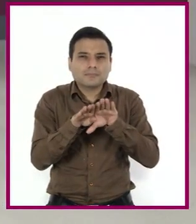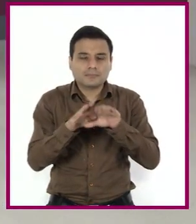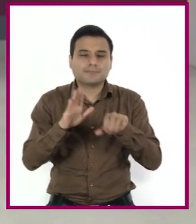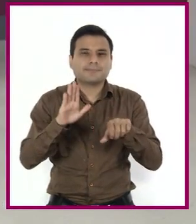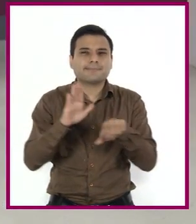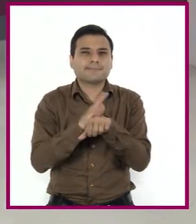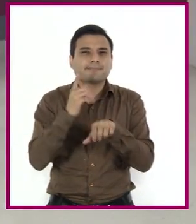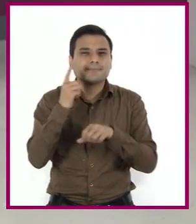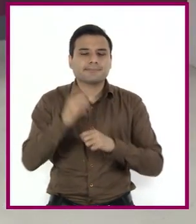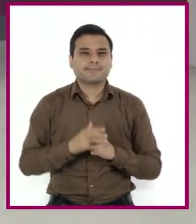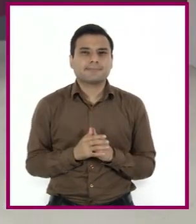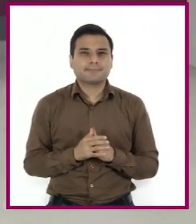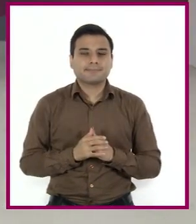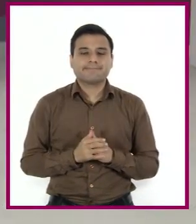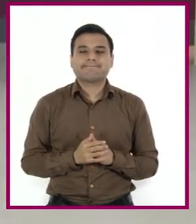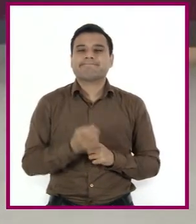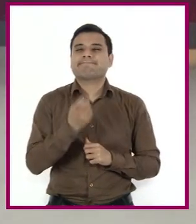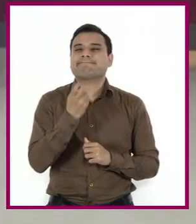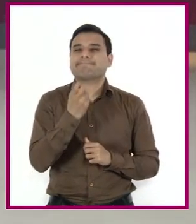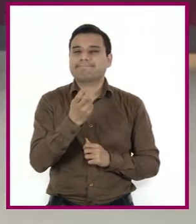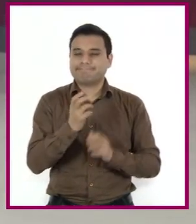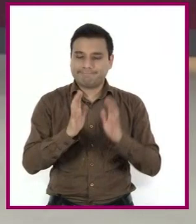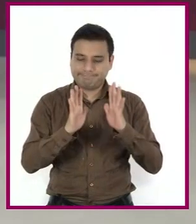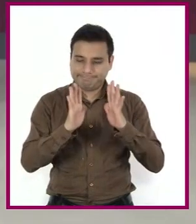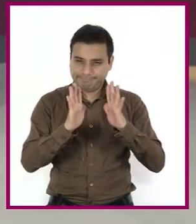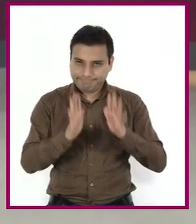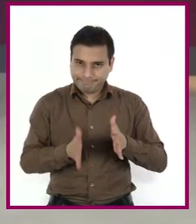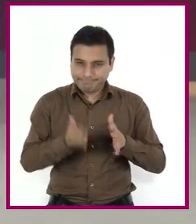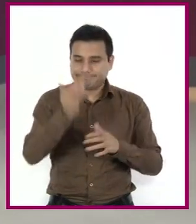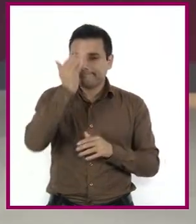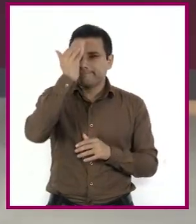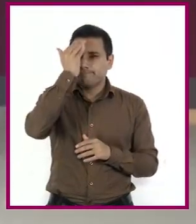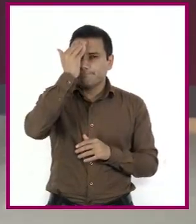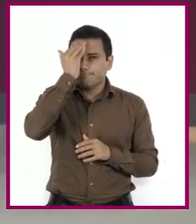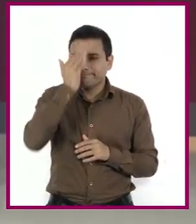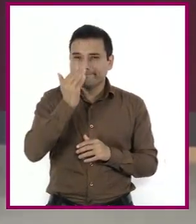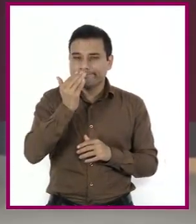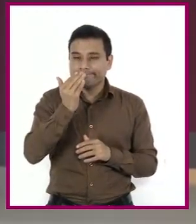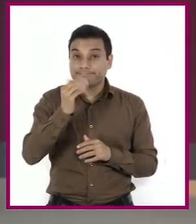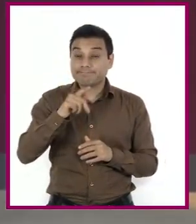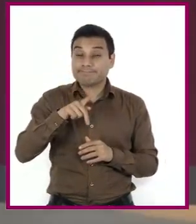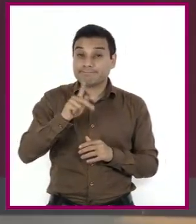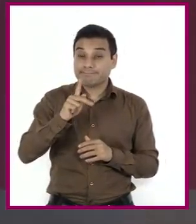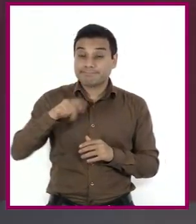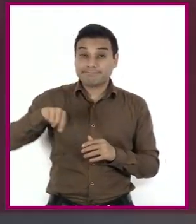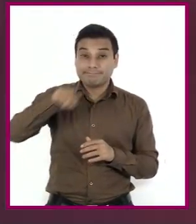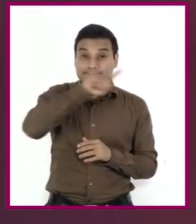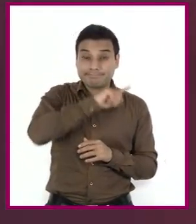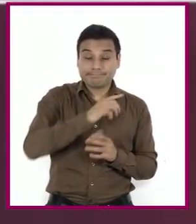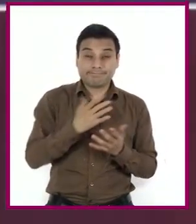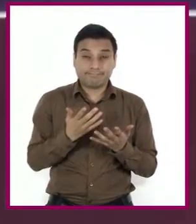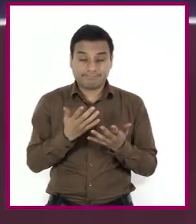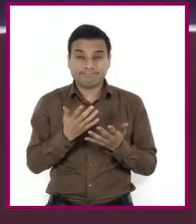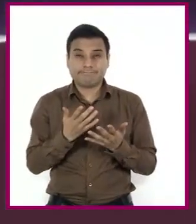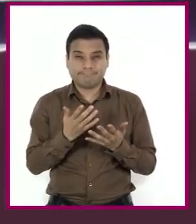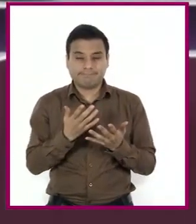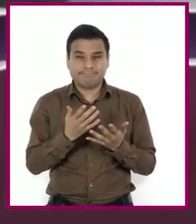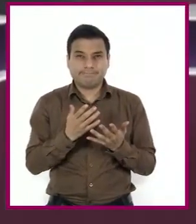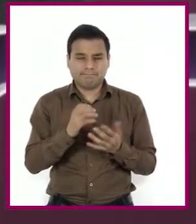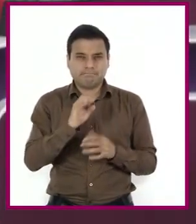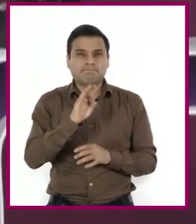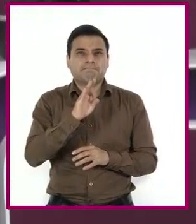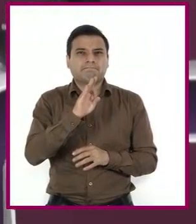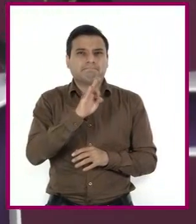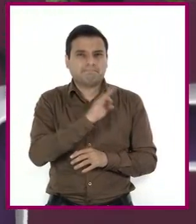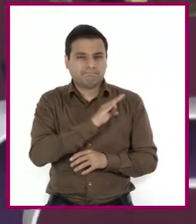Esas situaciones me resultan muy conocidas. Sin embargo, es posible que nosotras y nosotros logremos